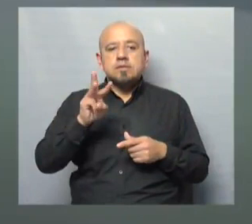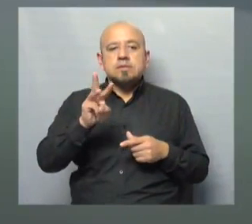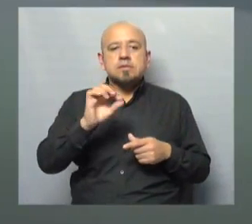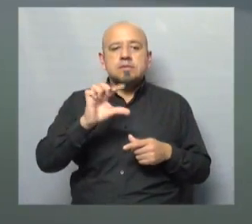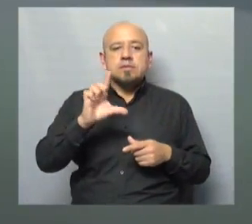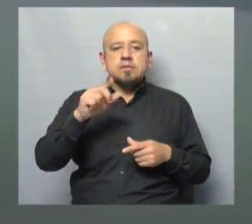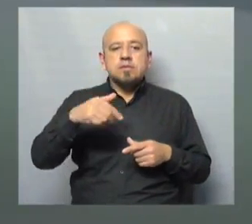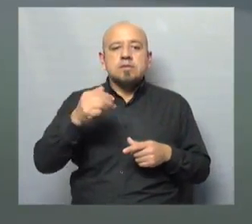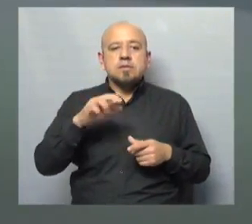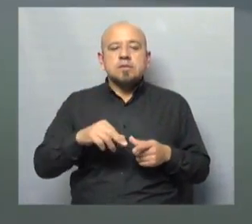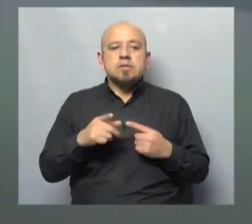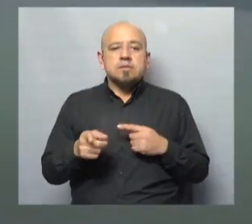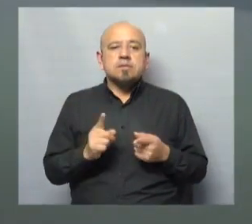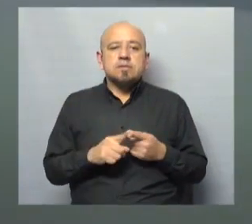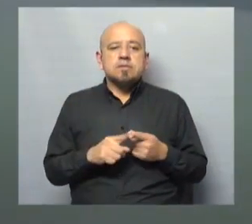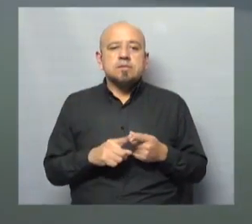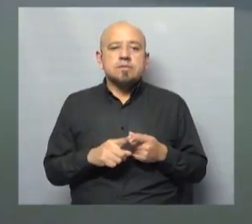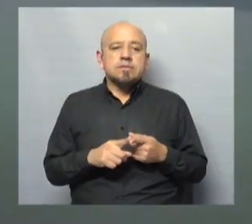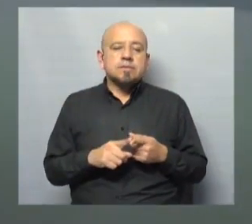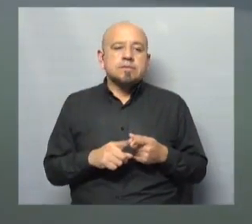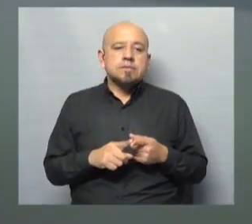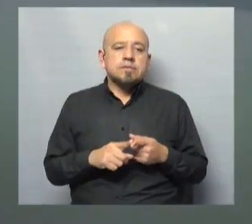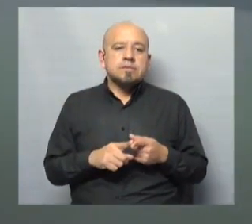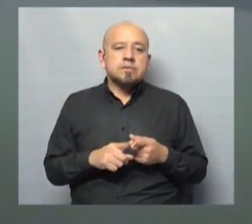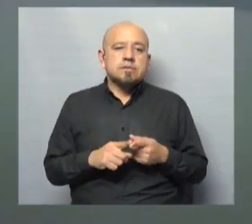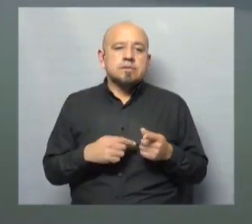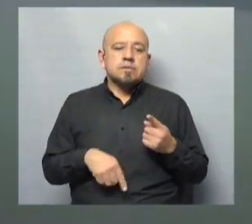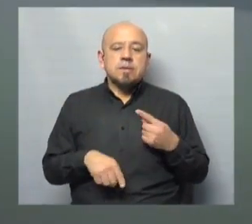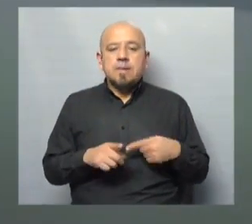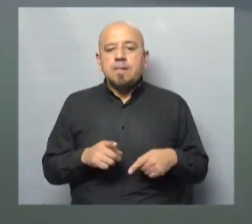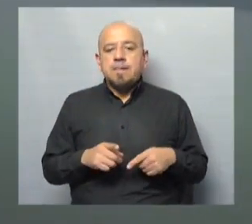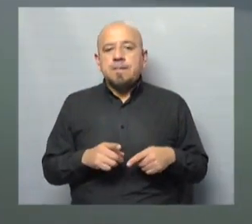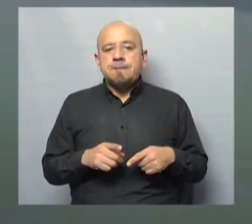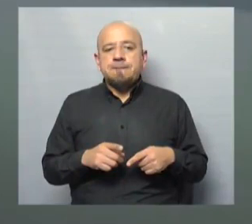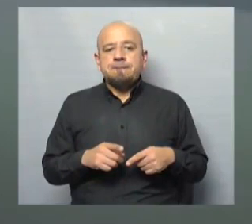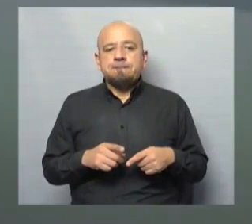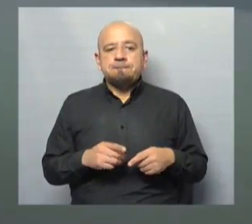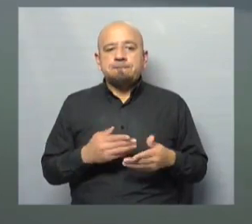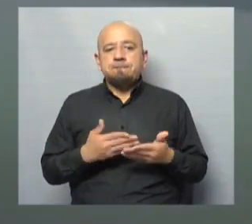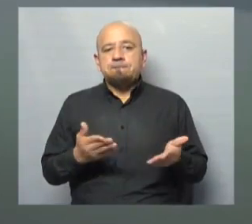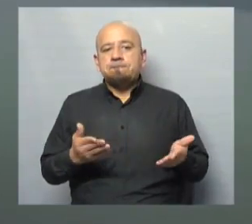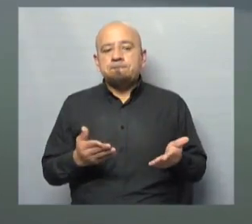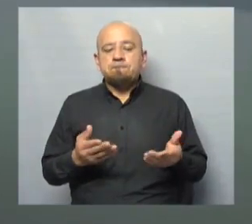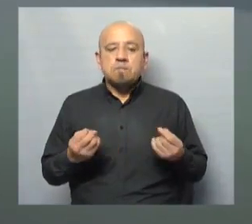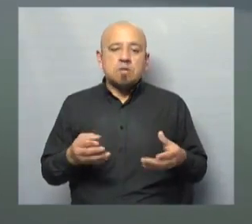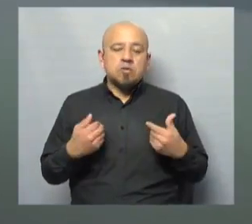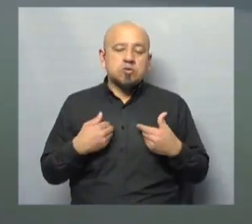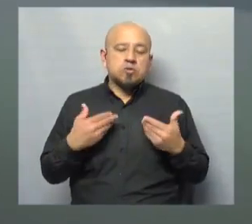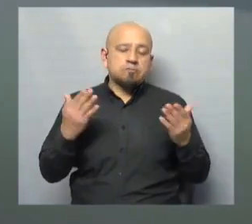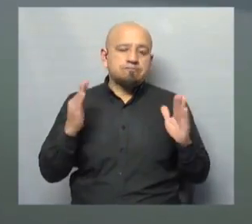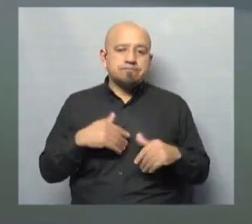repente un día no venimos productor no de la falta de capacidad de quienes enseñen sino de las propias